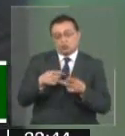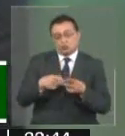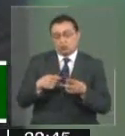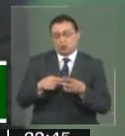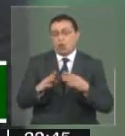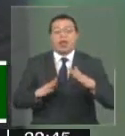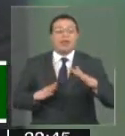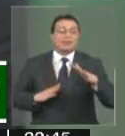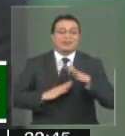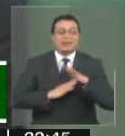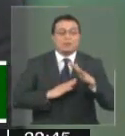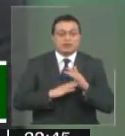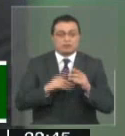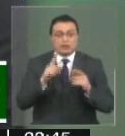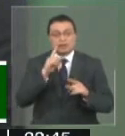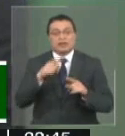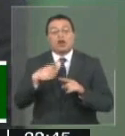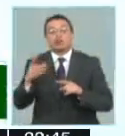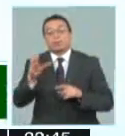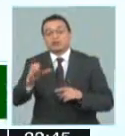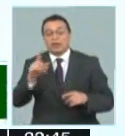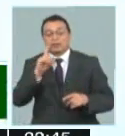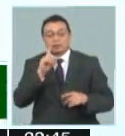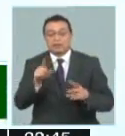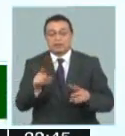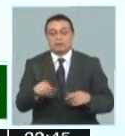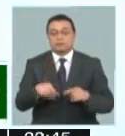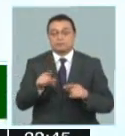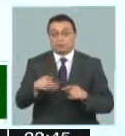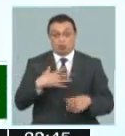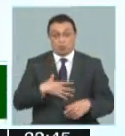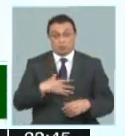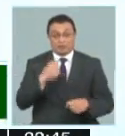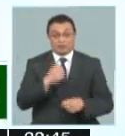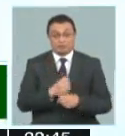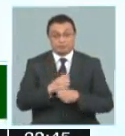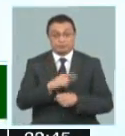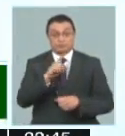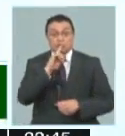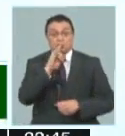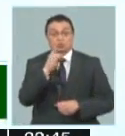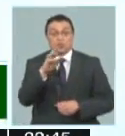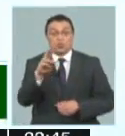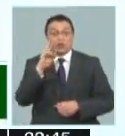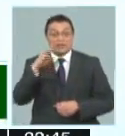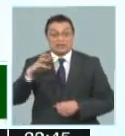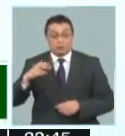un montón de limitación que otra persona tiene. Nicolás, ¿te gustaría trabajar en turismo de aventura, por ejemplo?